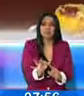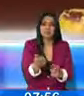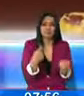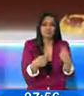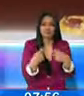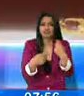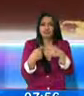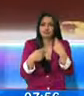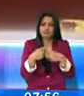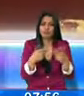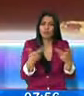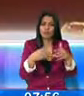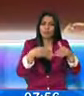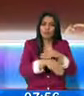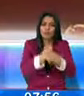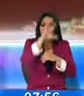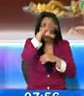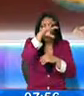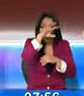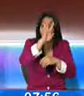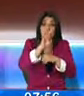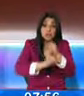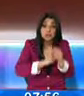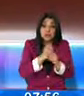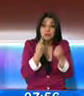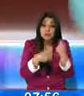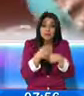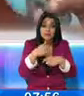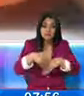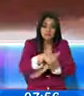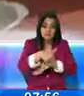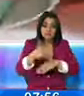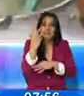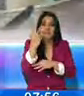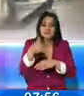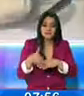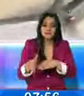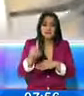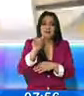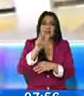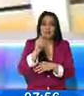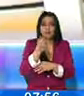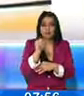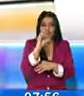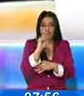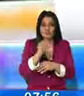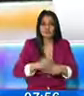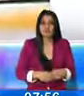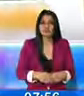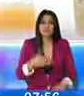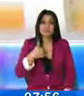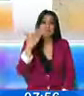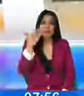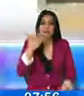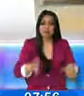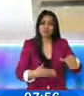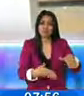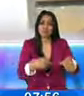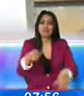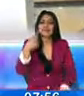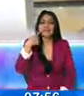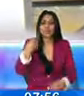vender sus hornados por casi 4 décadas en La 13 y Ayacucho. Mi mamá preparaba así en